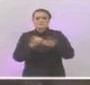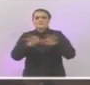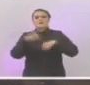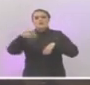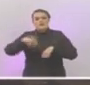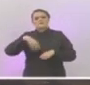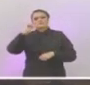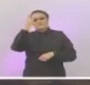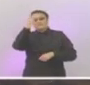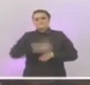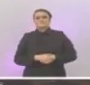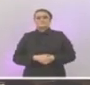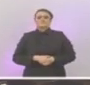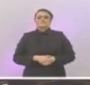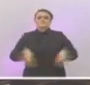Potosí.